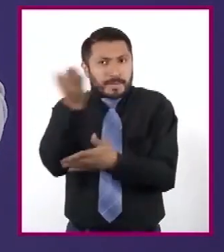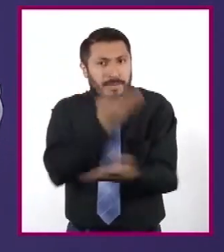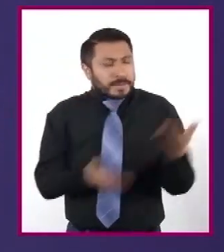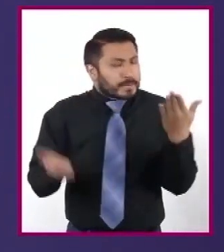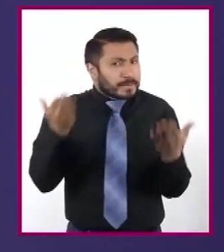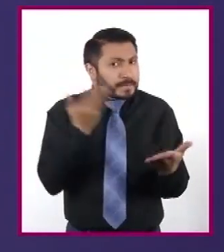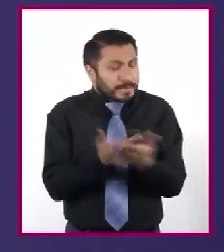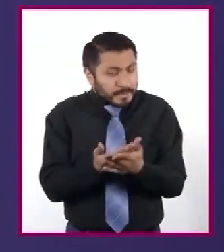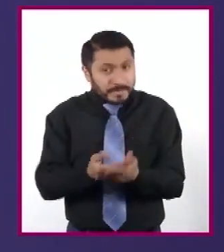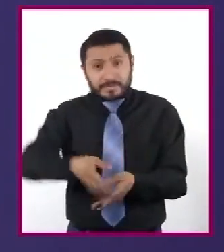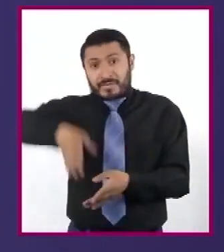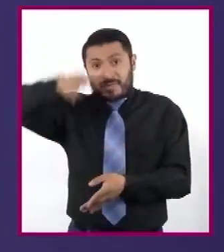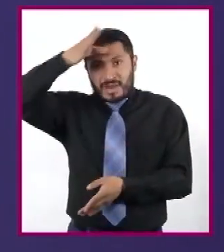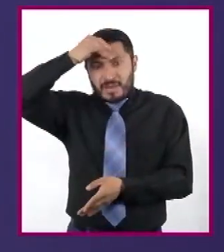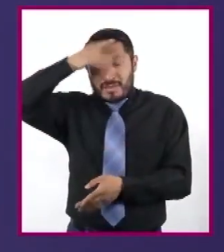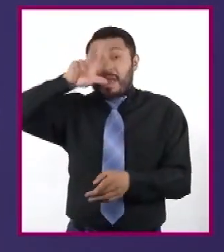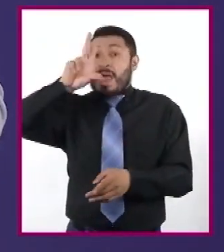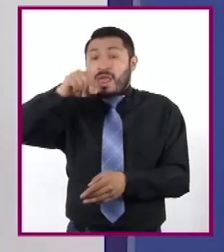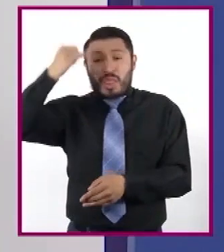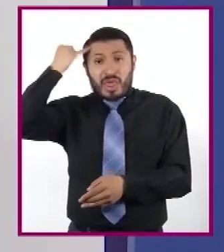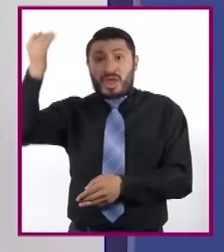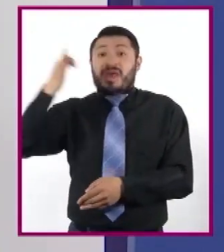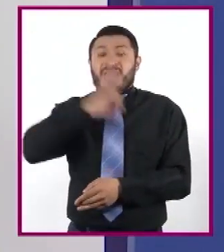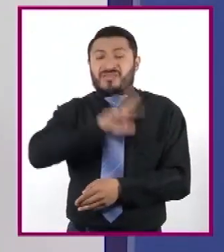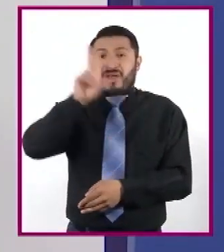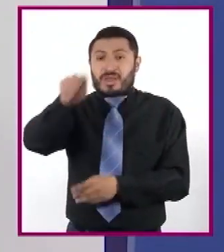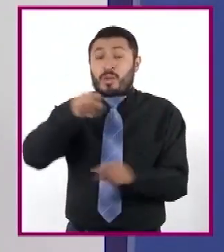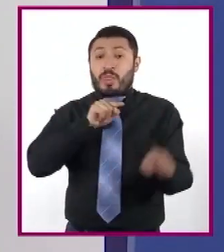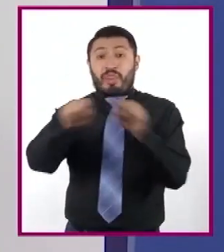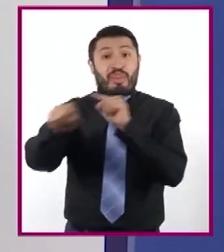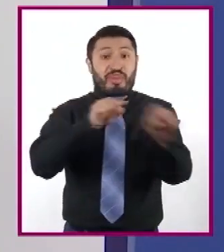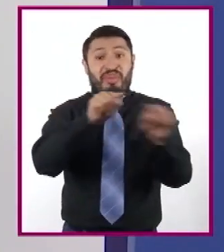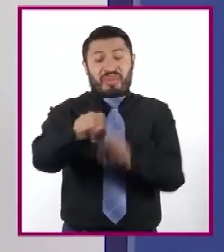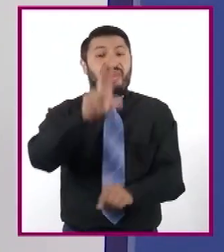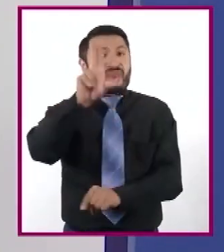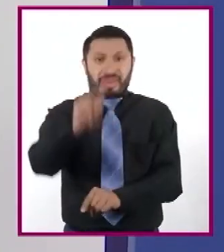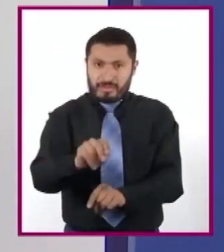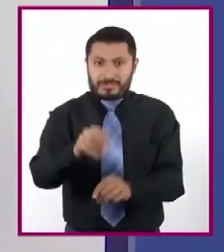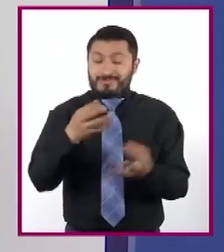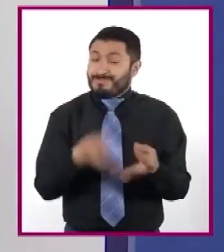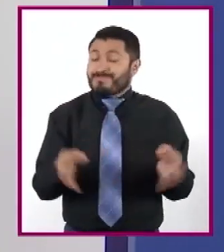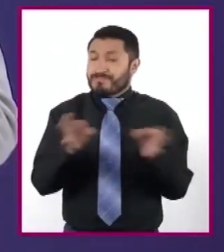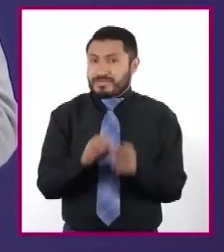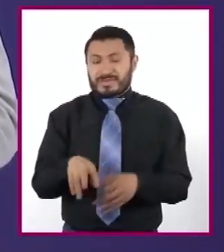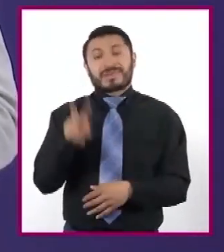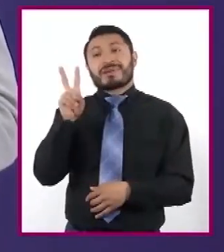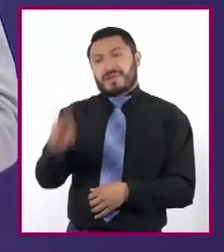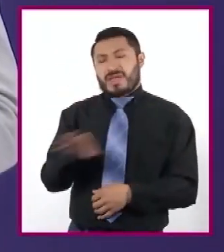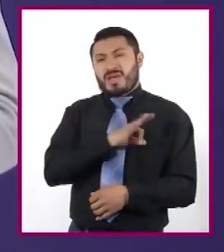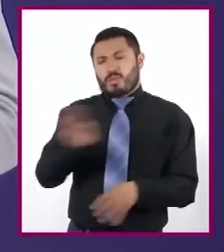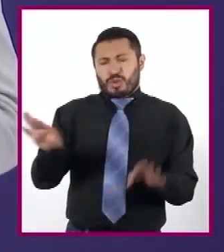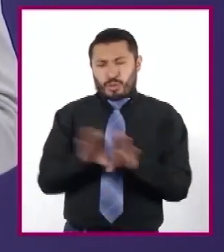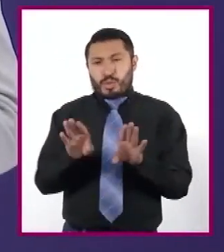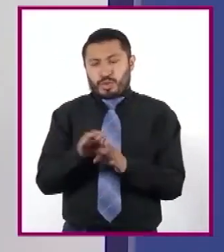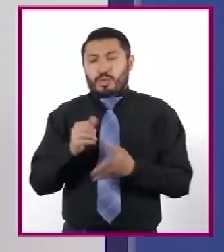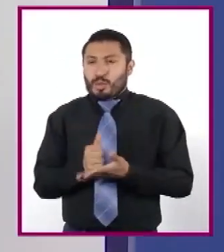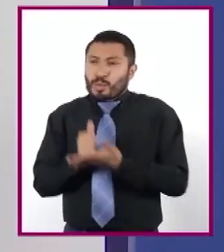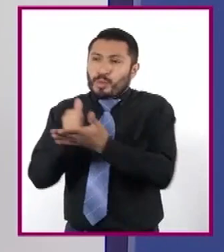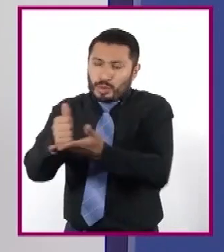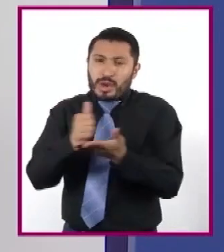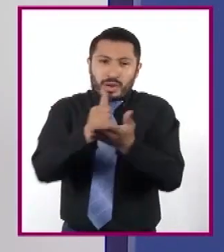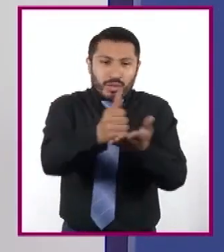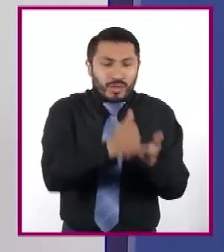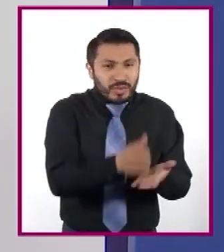comunidad aprender a no prejuzgar. Es verdad, de hecho podríamos intentar ofrecer ayuda a quien